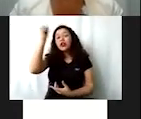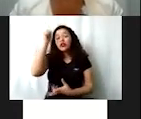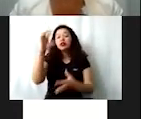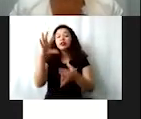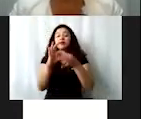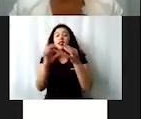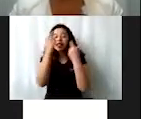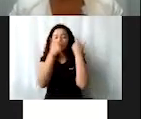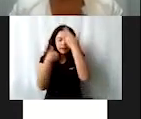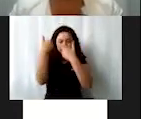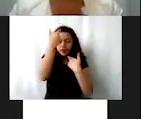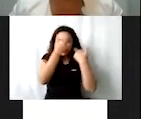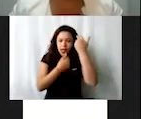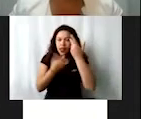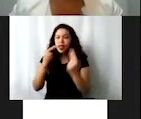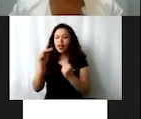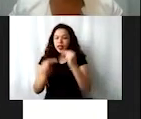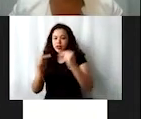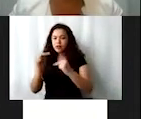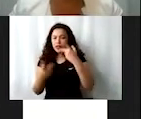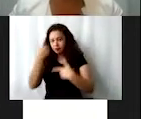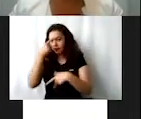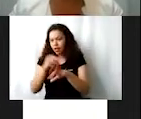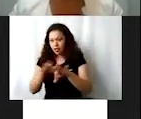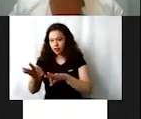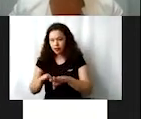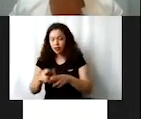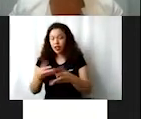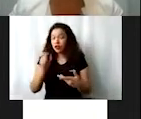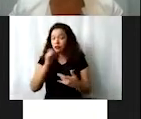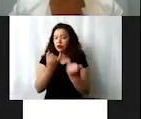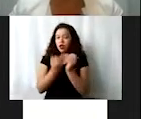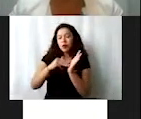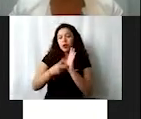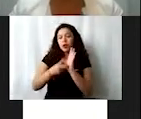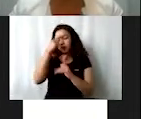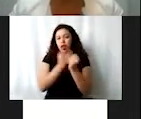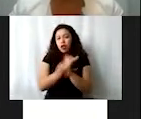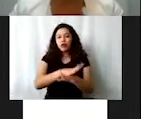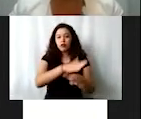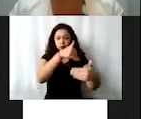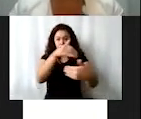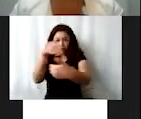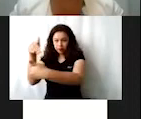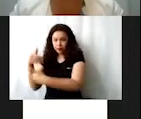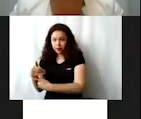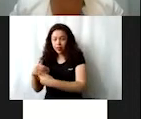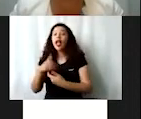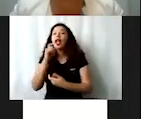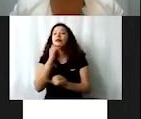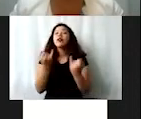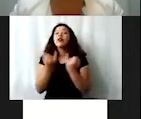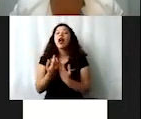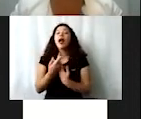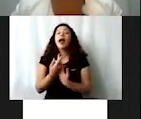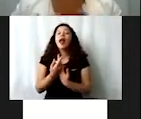análisis de puesto. Esto es lo que vamos a ver el día de hoy, al igual que métodos para reunir datos sobre los puestos y los beneficios del